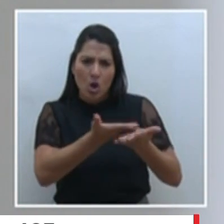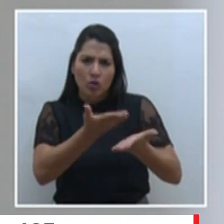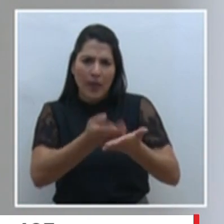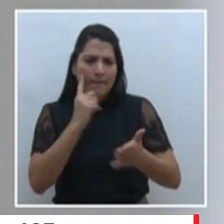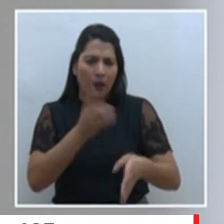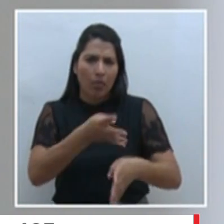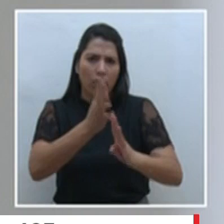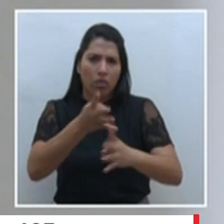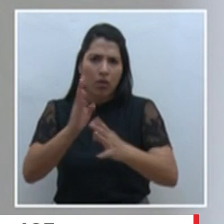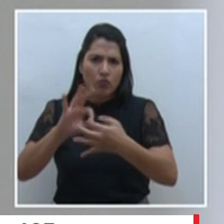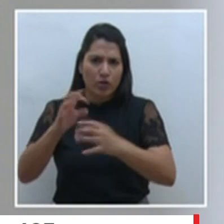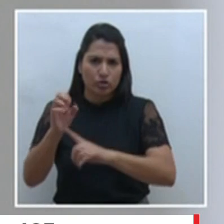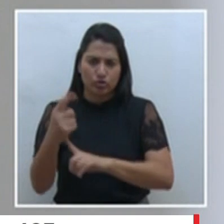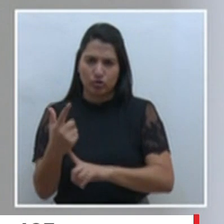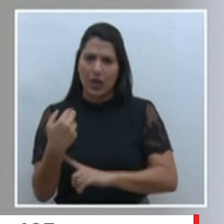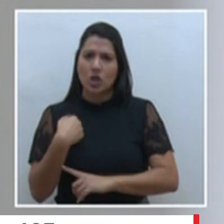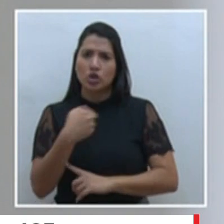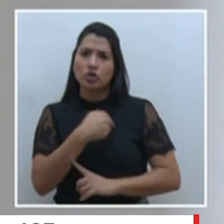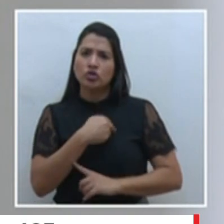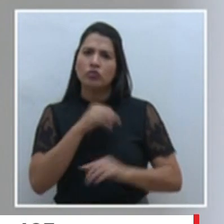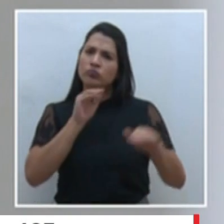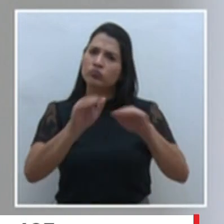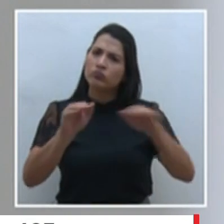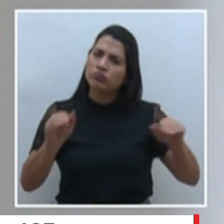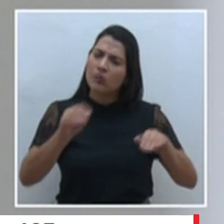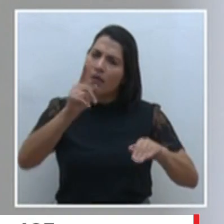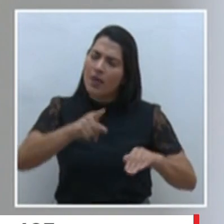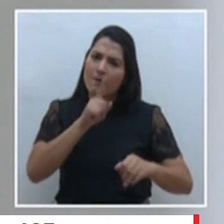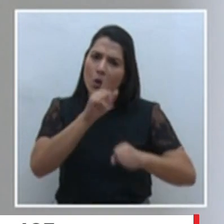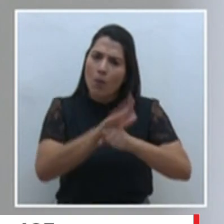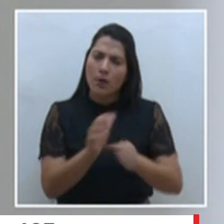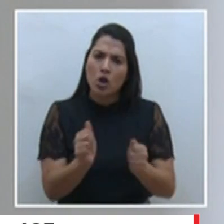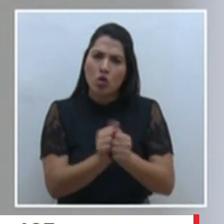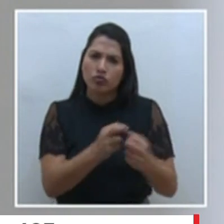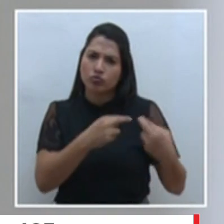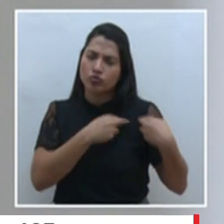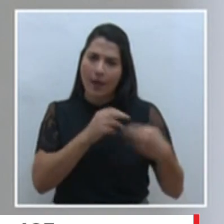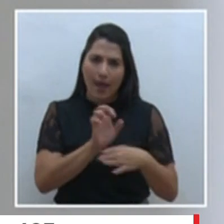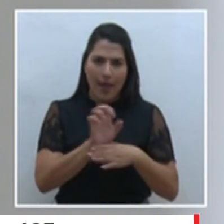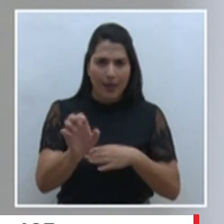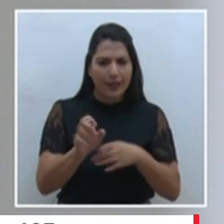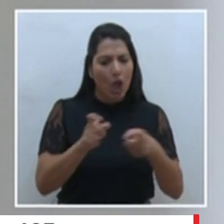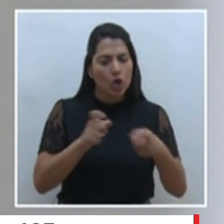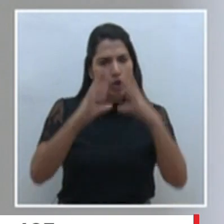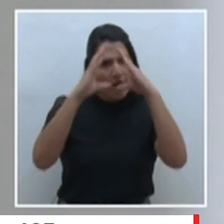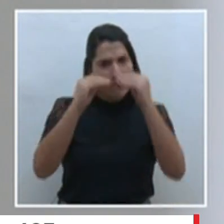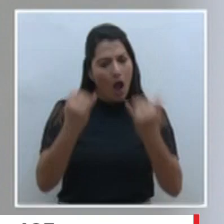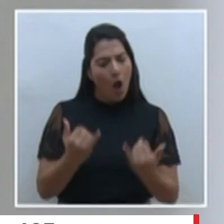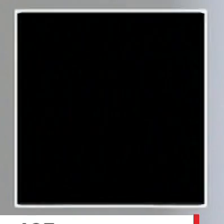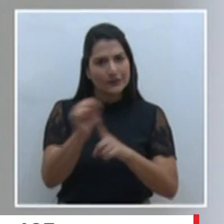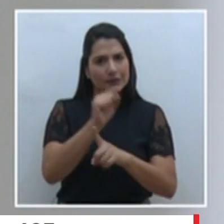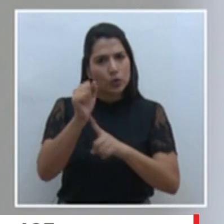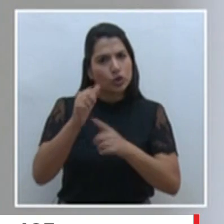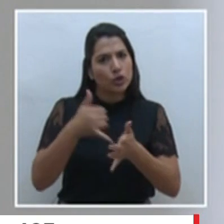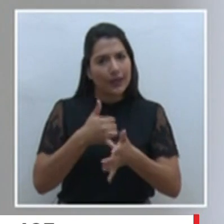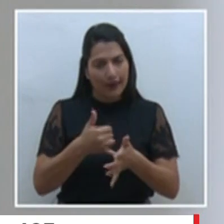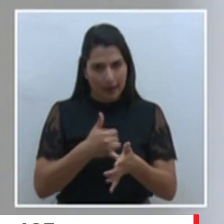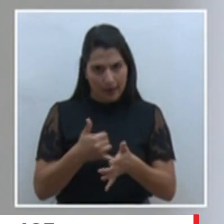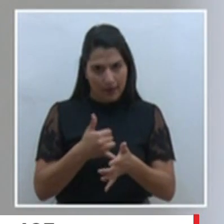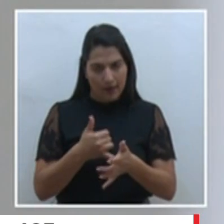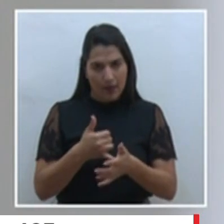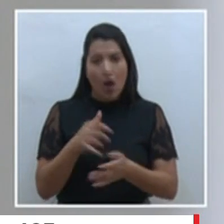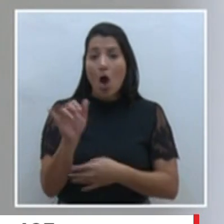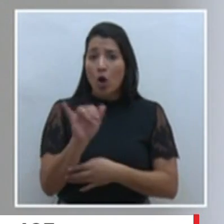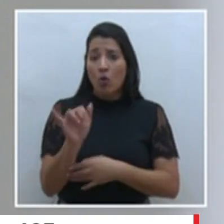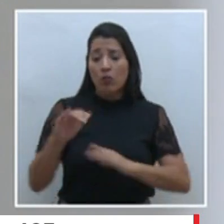redes sociales u otros medios, los llamamos a que cumplan con su deber ético con el manejo de los datos en una situación tan delicada como lo es